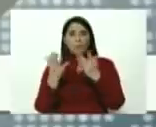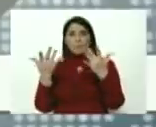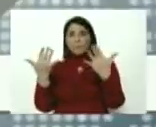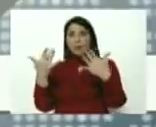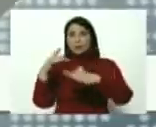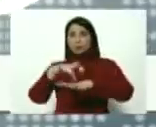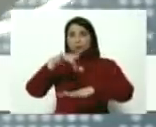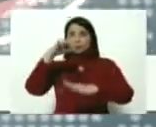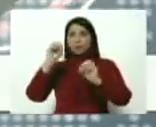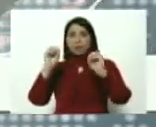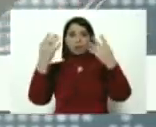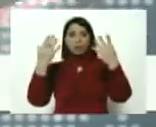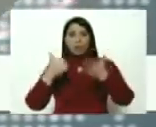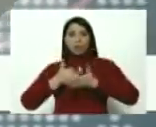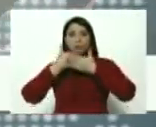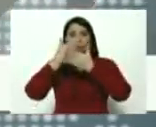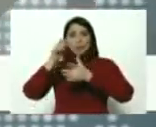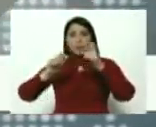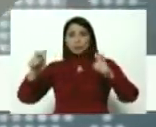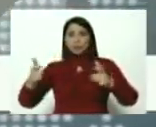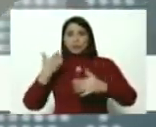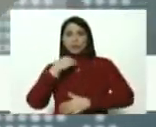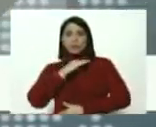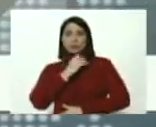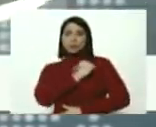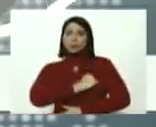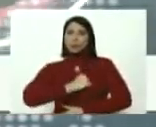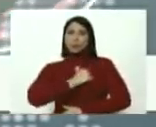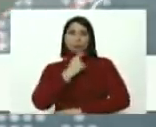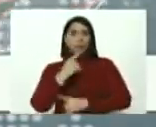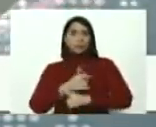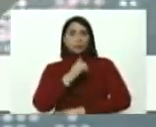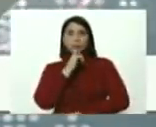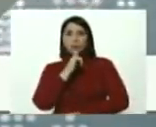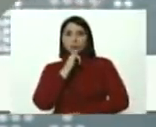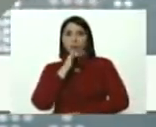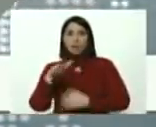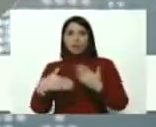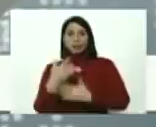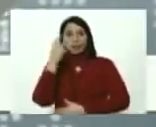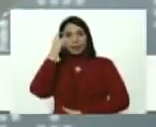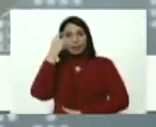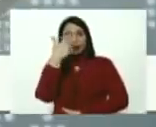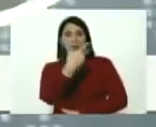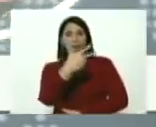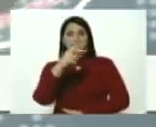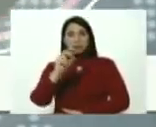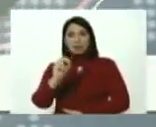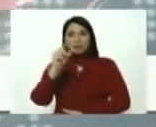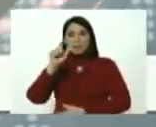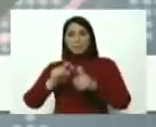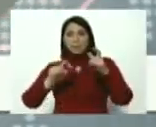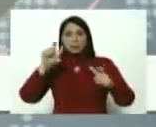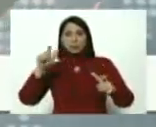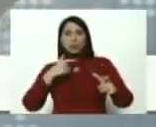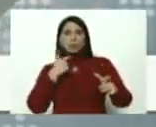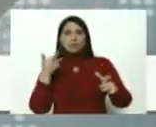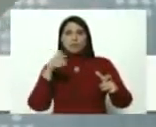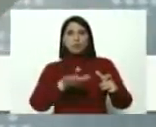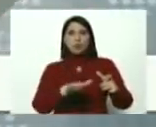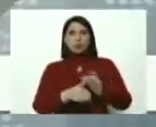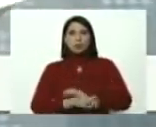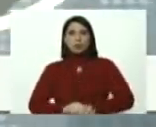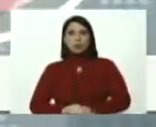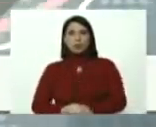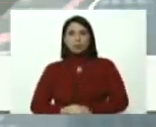a estos pacientes. Lamentablemente debemos reportar al día de hoy 30 personas fallecidas